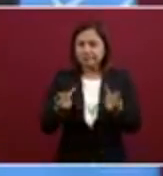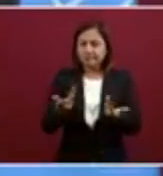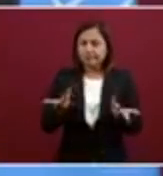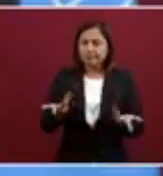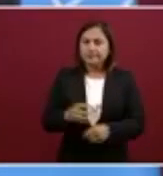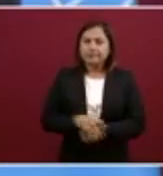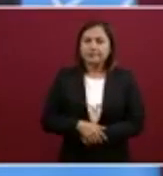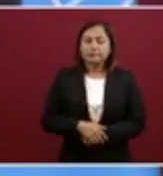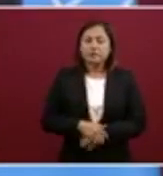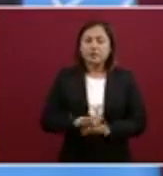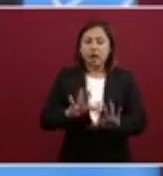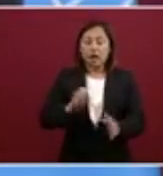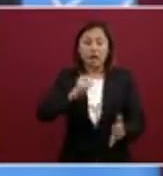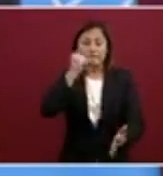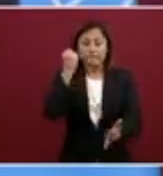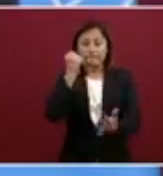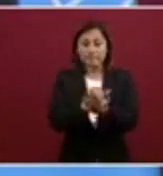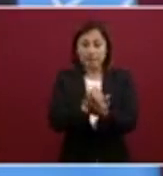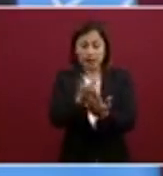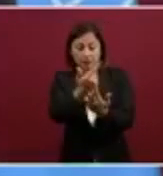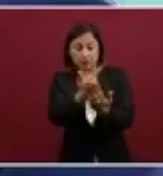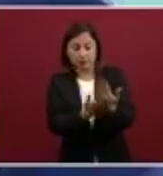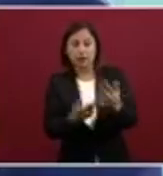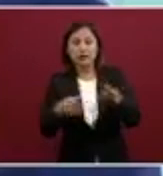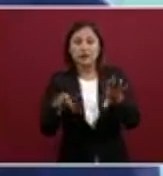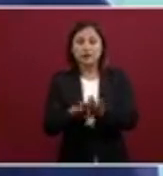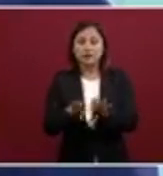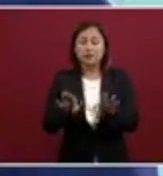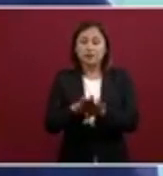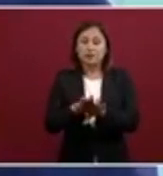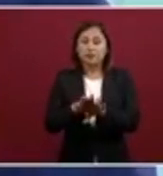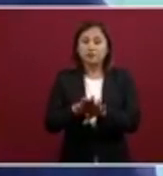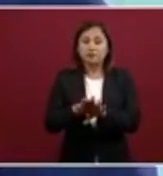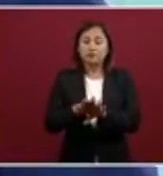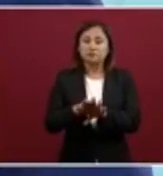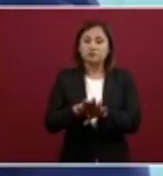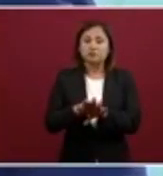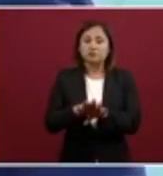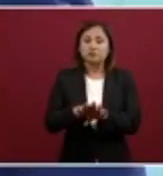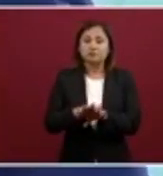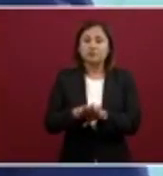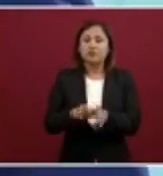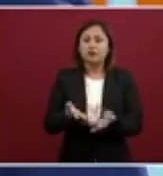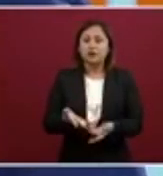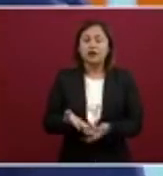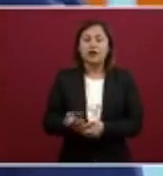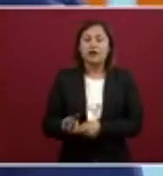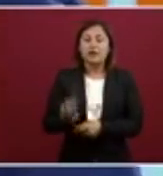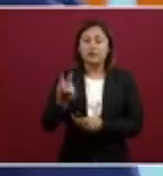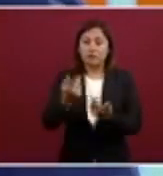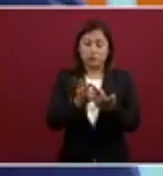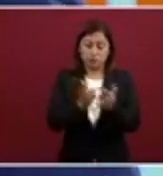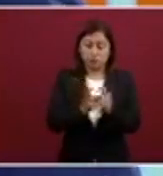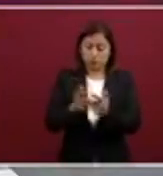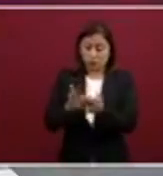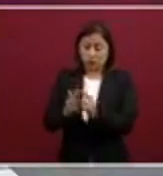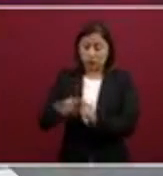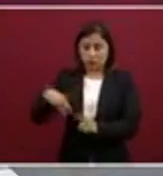vemos por marcas, hubo cambios muy significativos, sobre todo porque dos grupos importantes del